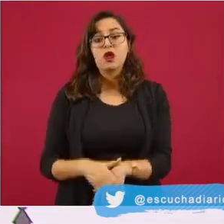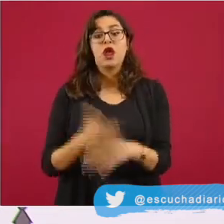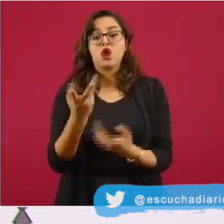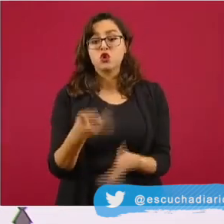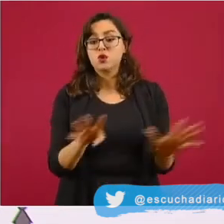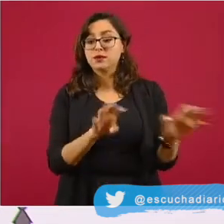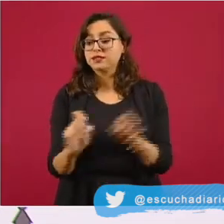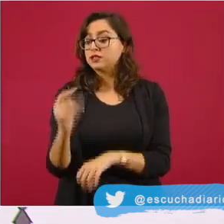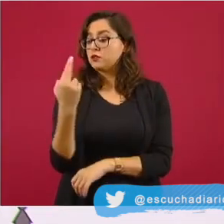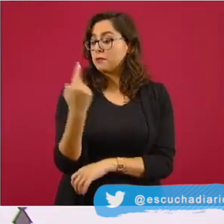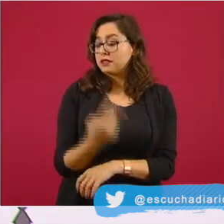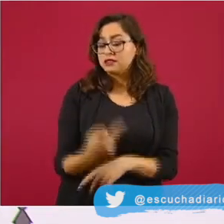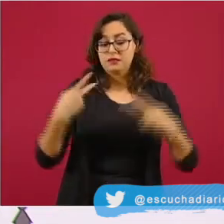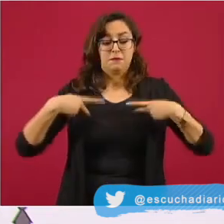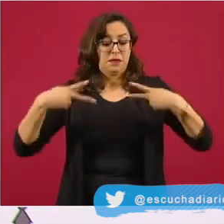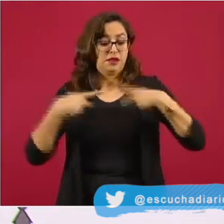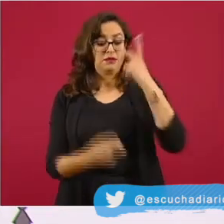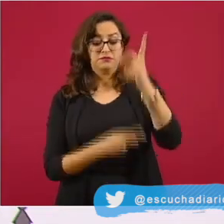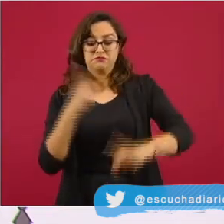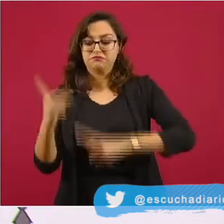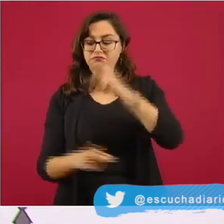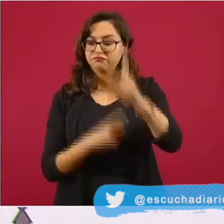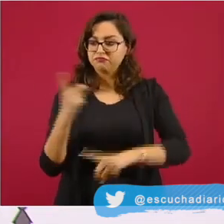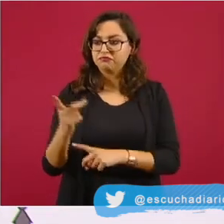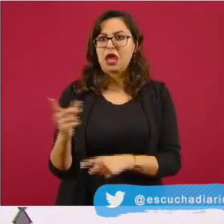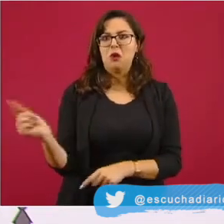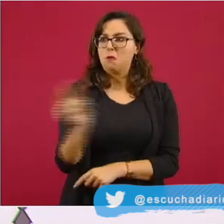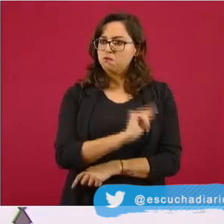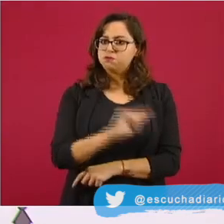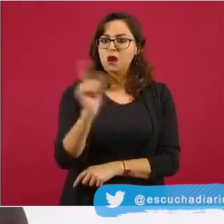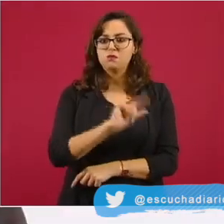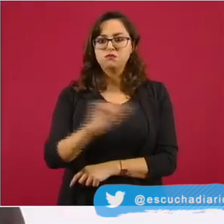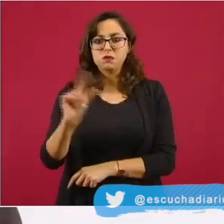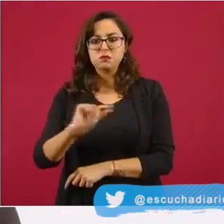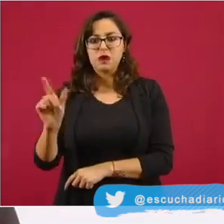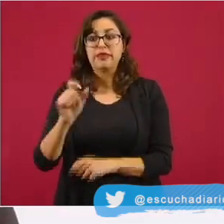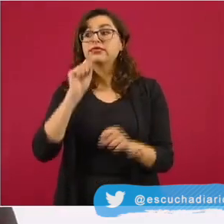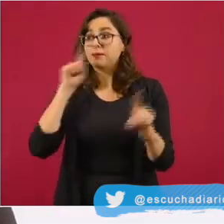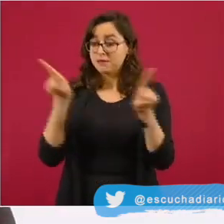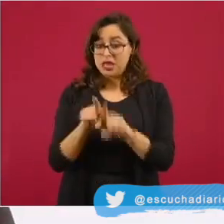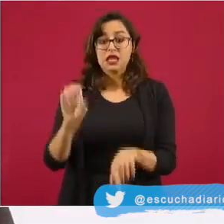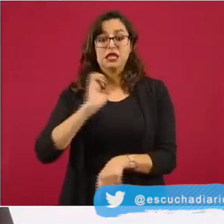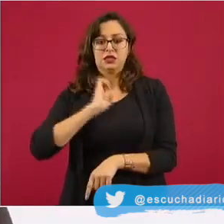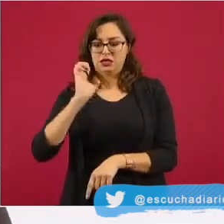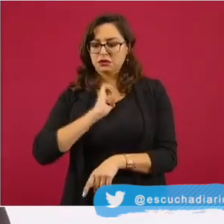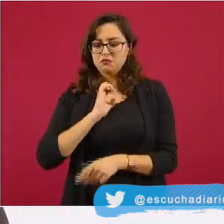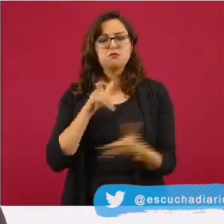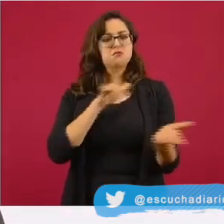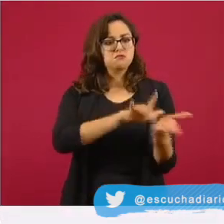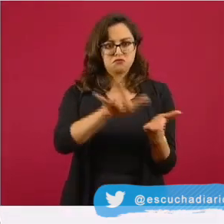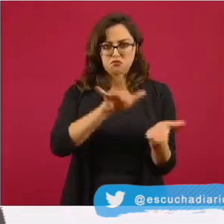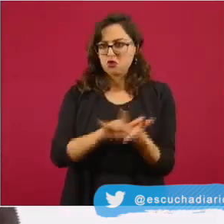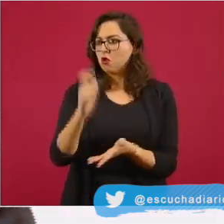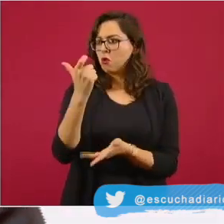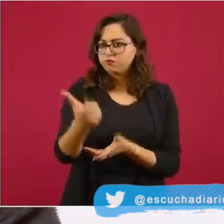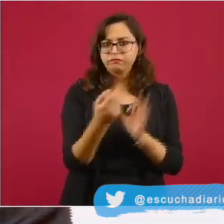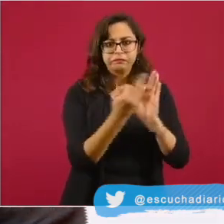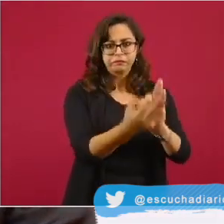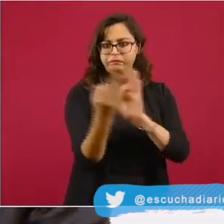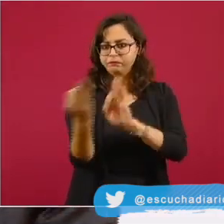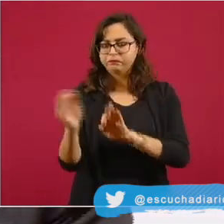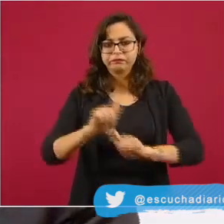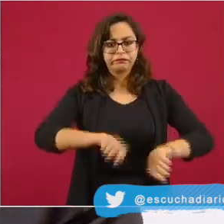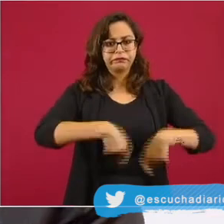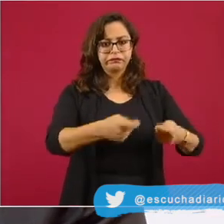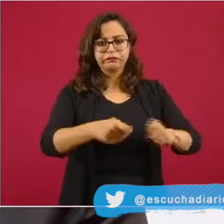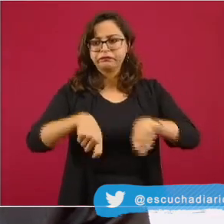925 deportistas y entrenadores de alto rendimiento han recibido de manera directa apoyos para su preparación